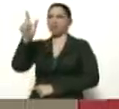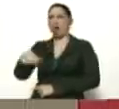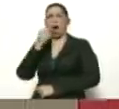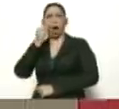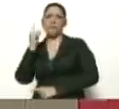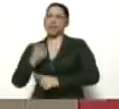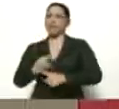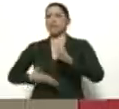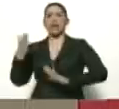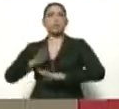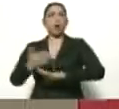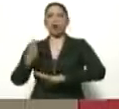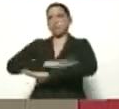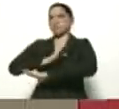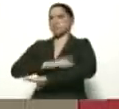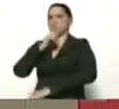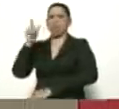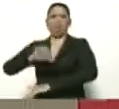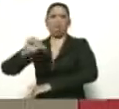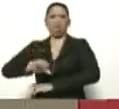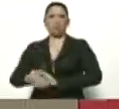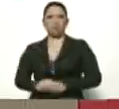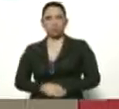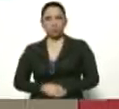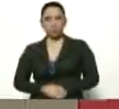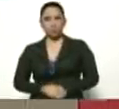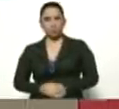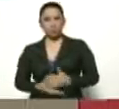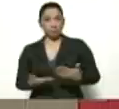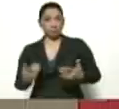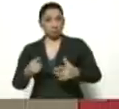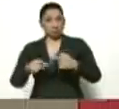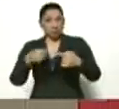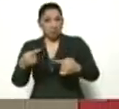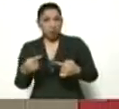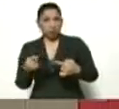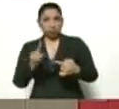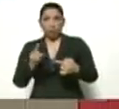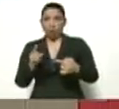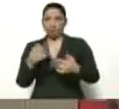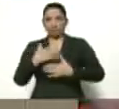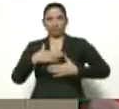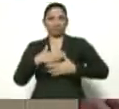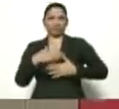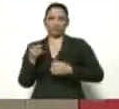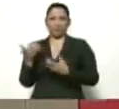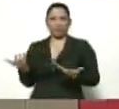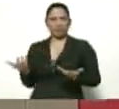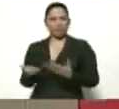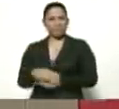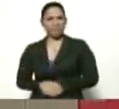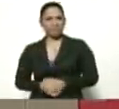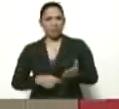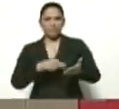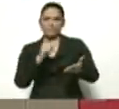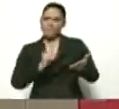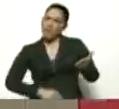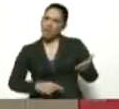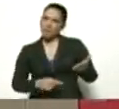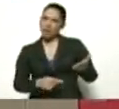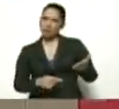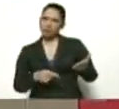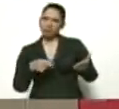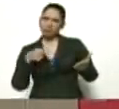salir porque su conducta es impropia y después no contento con eso firma el mayor